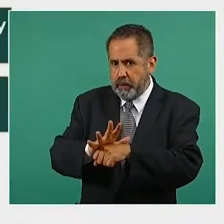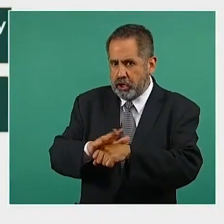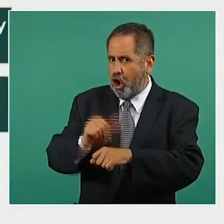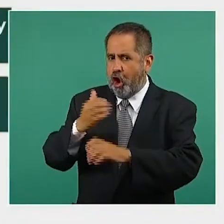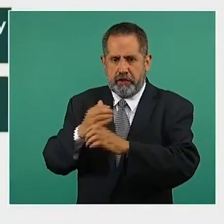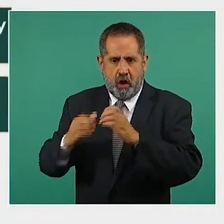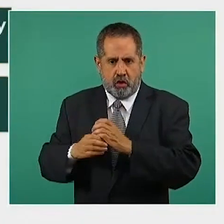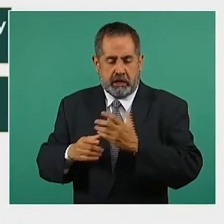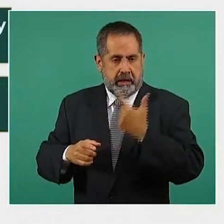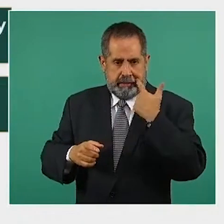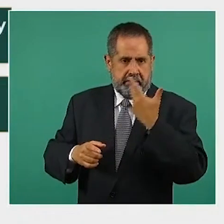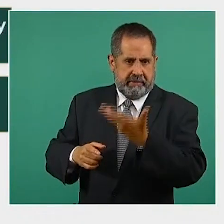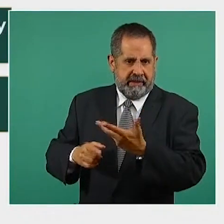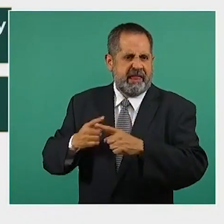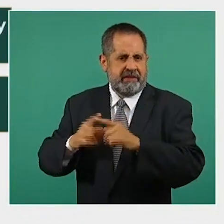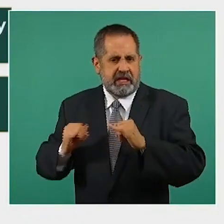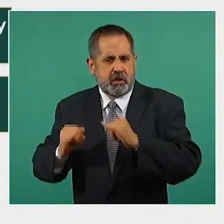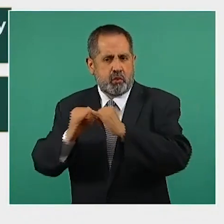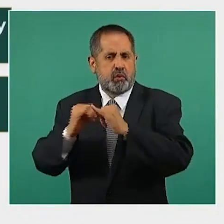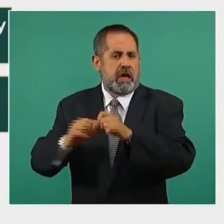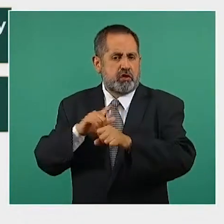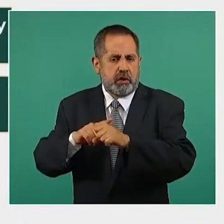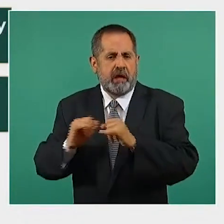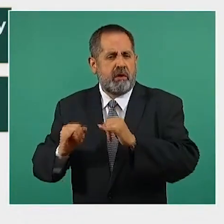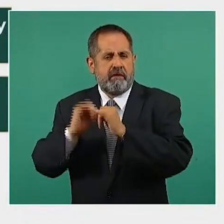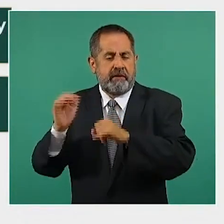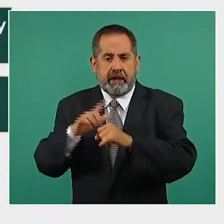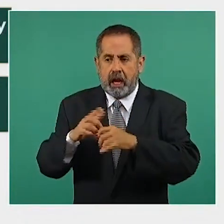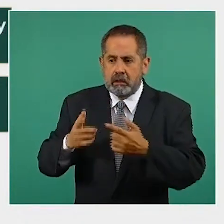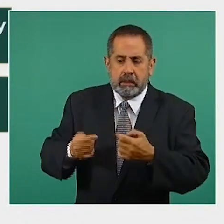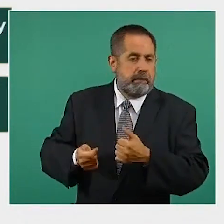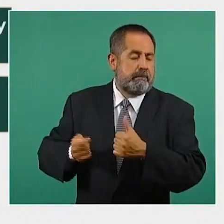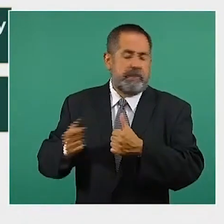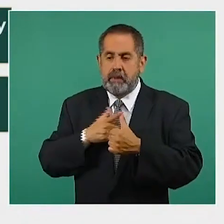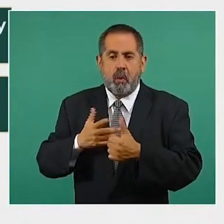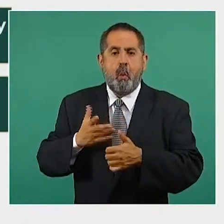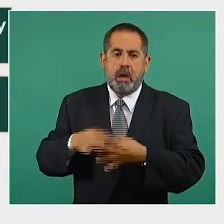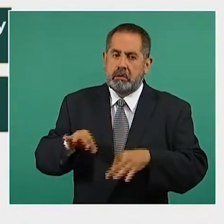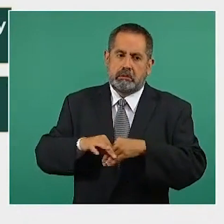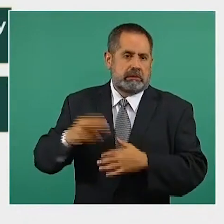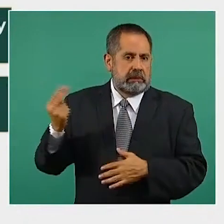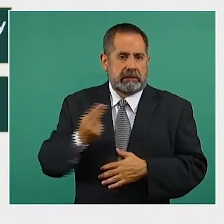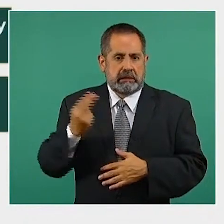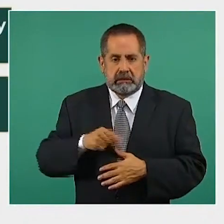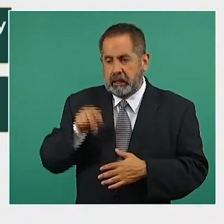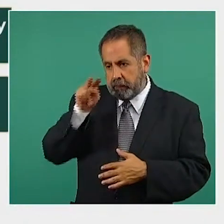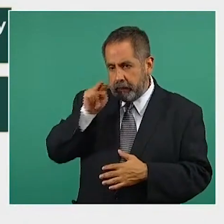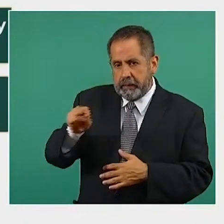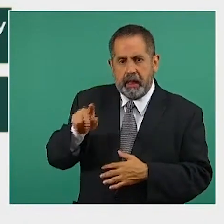institutos nacionales de salud y los hospitales federales, establecer las prioridades de atención de acuerdo a las necesidades de